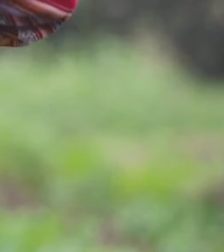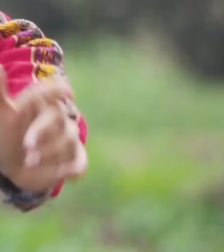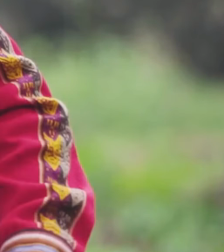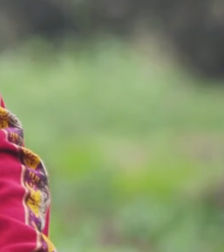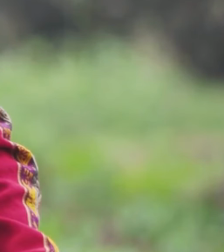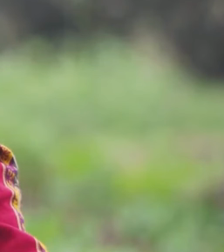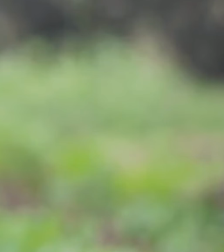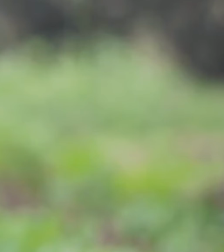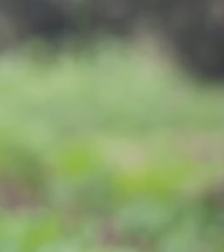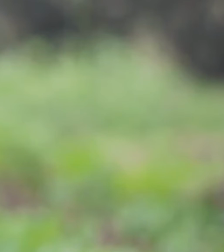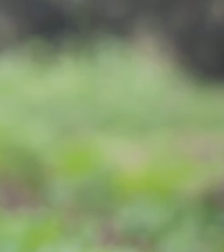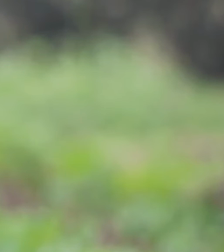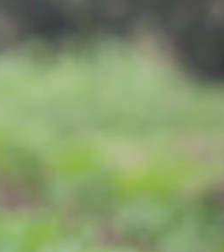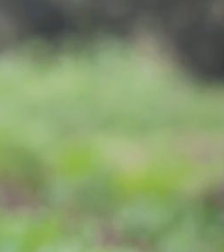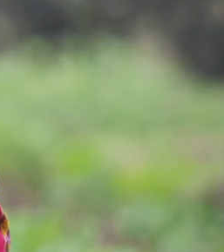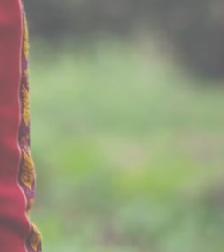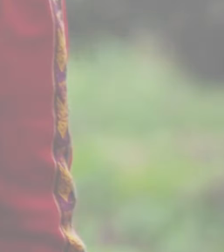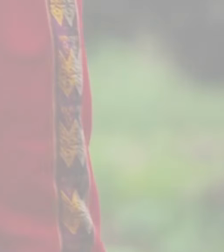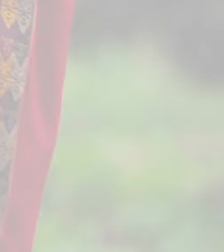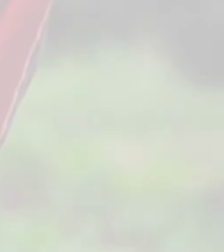tupananchiskama.